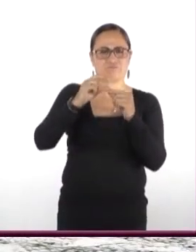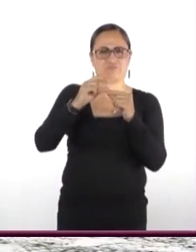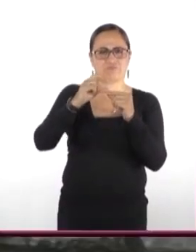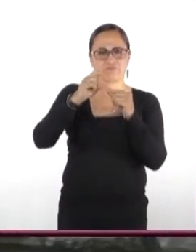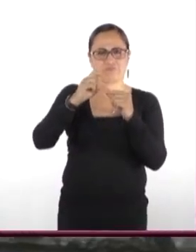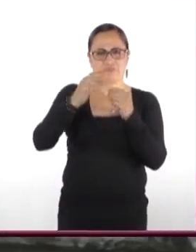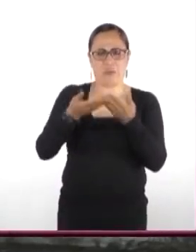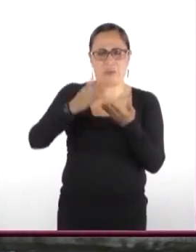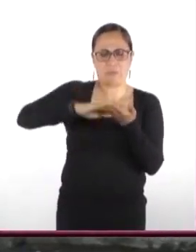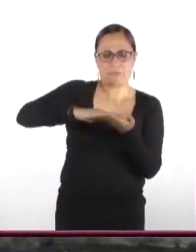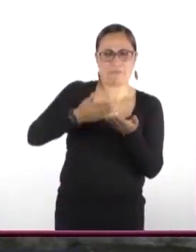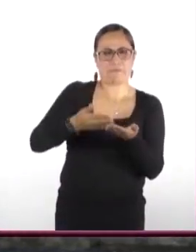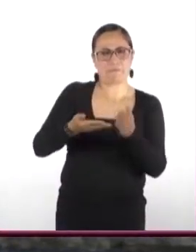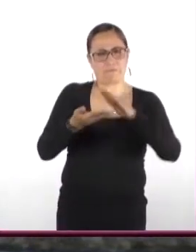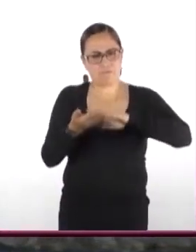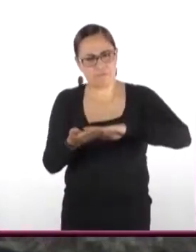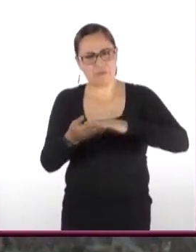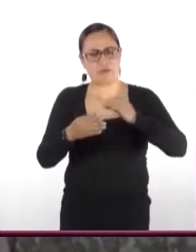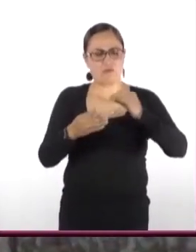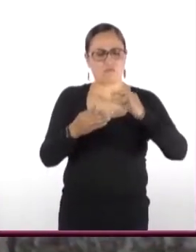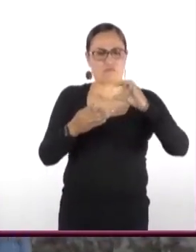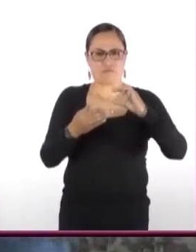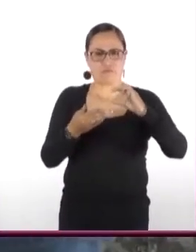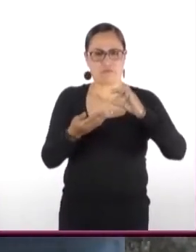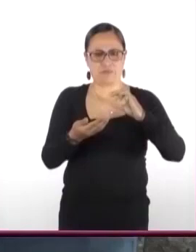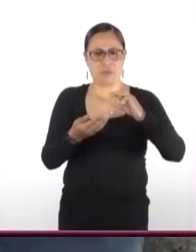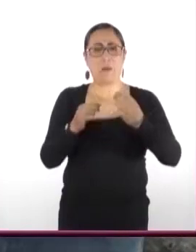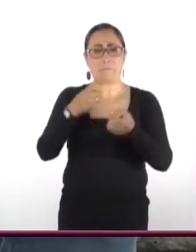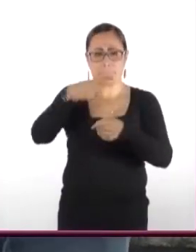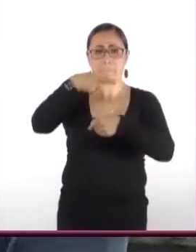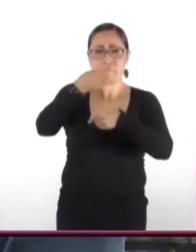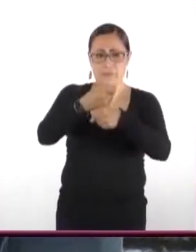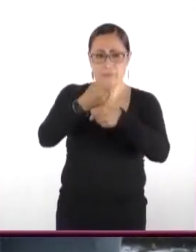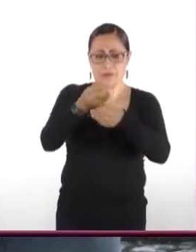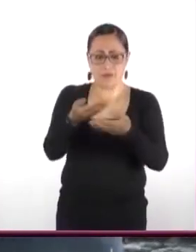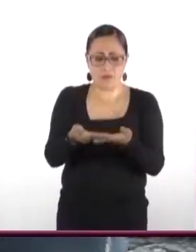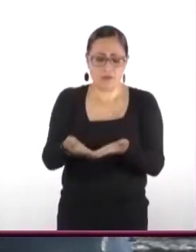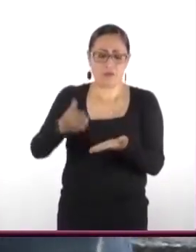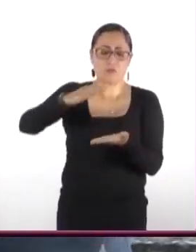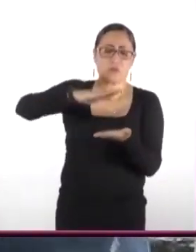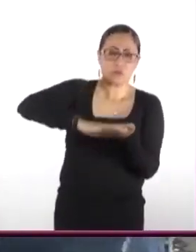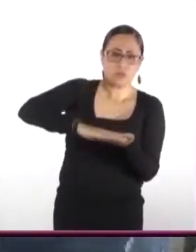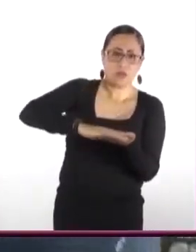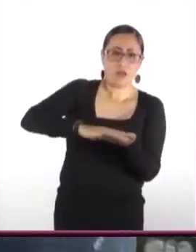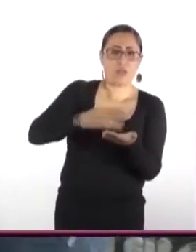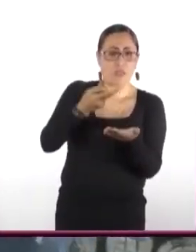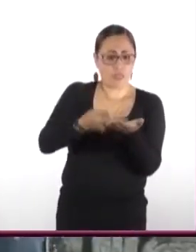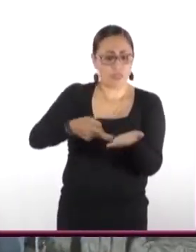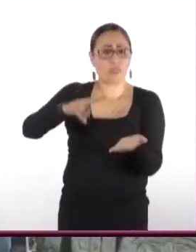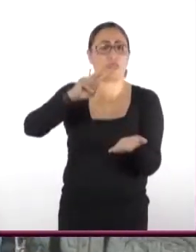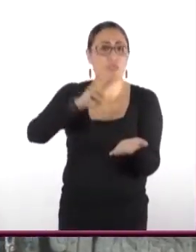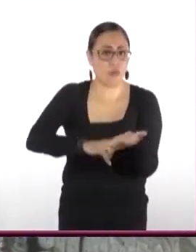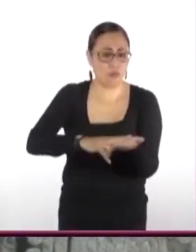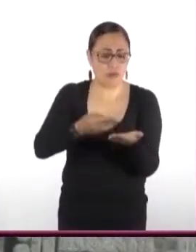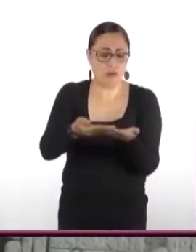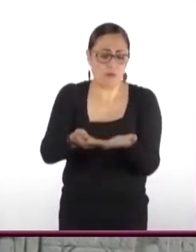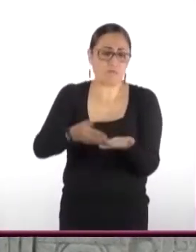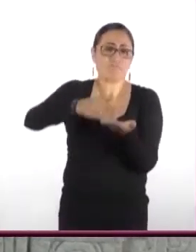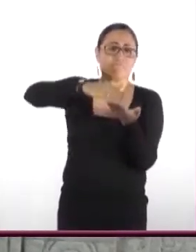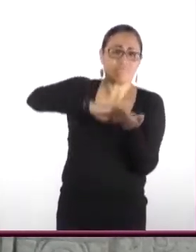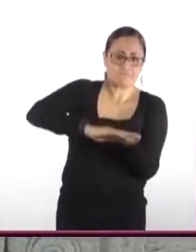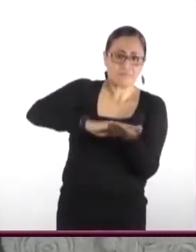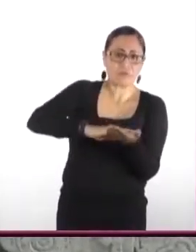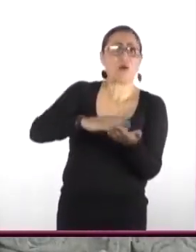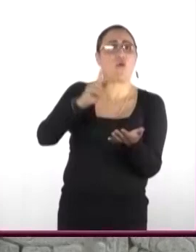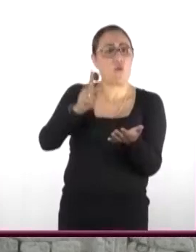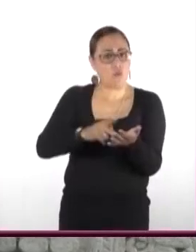mira, al inicio el espesor es 1, pero al primer doblez el espesor se duplica. Y si lo volvemos a doblar,